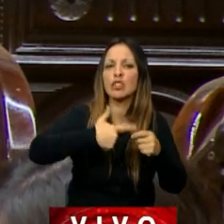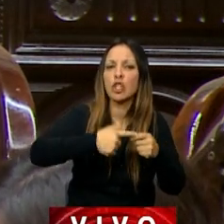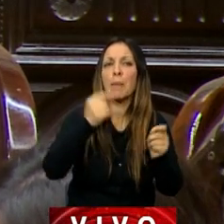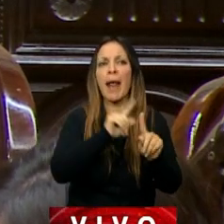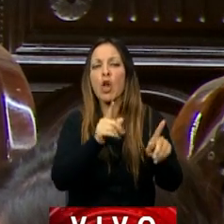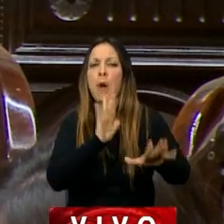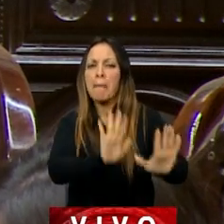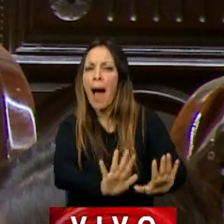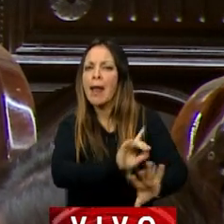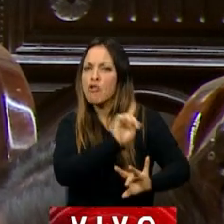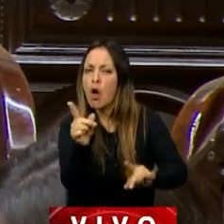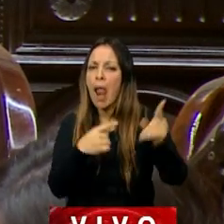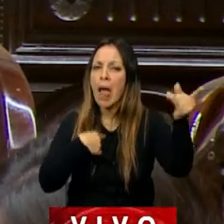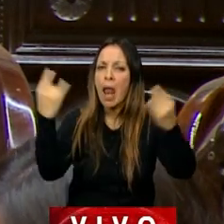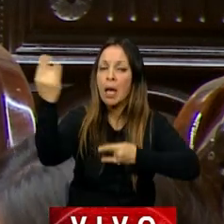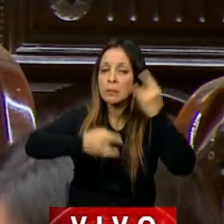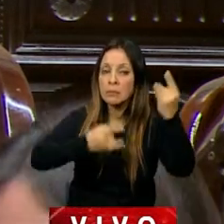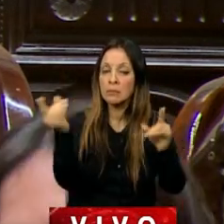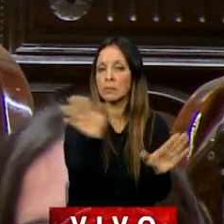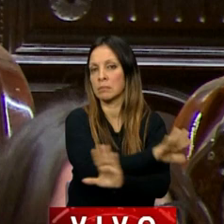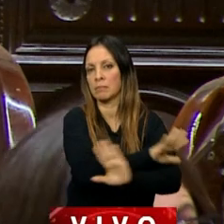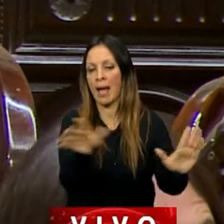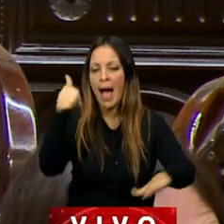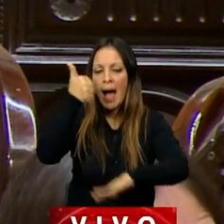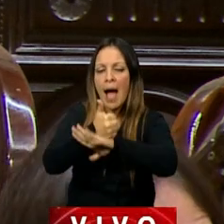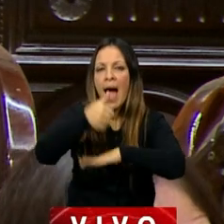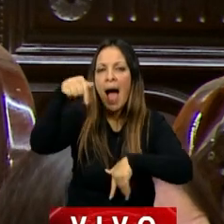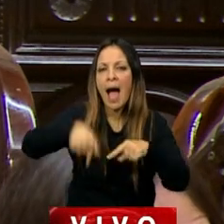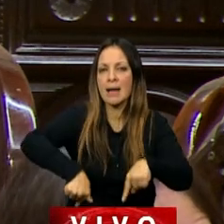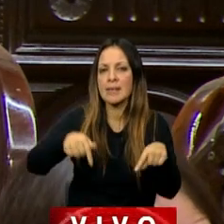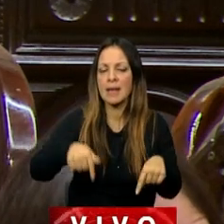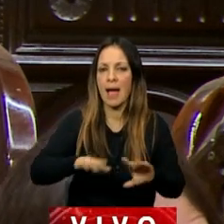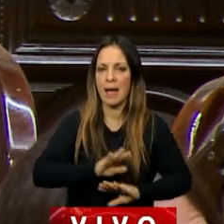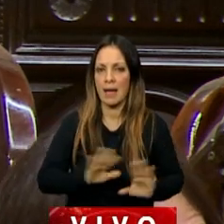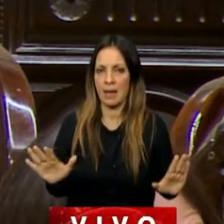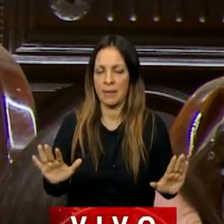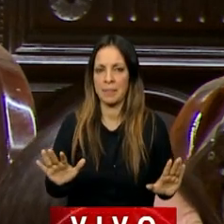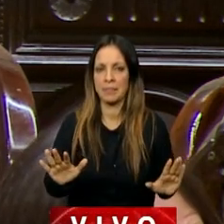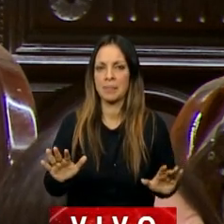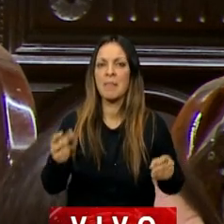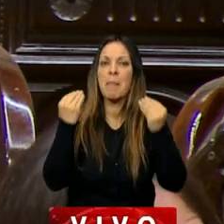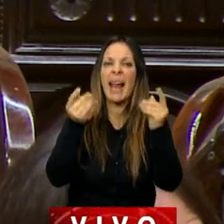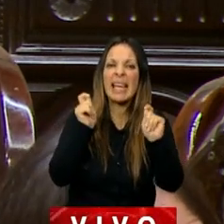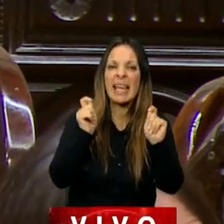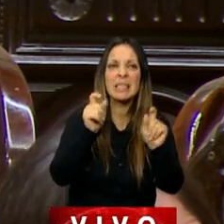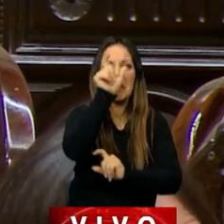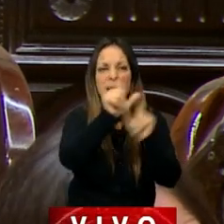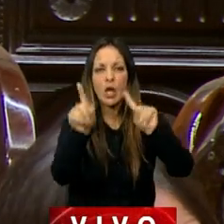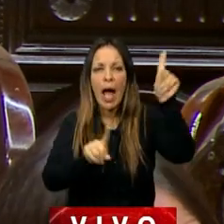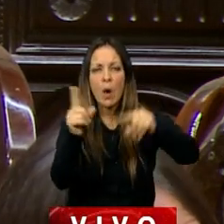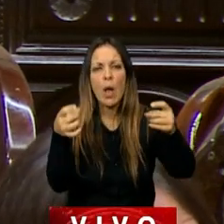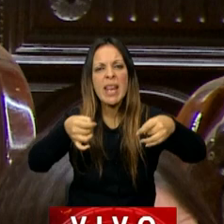se paralice la producción, no se paralice el país, para quienes son sus